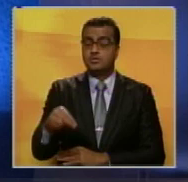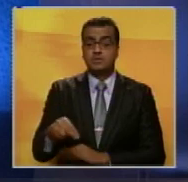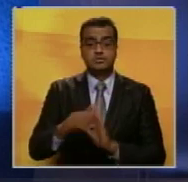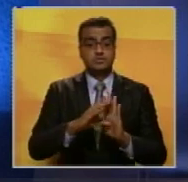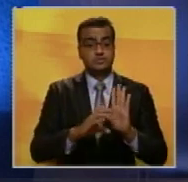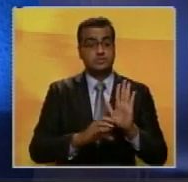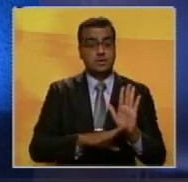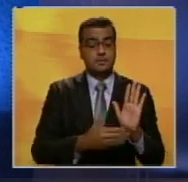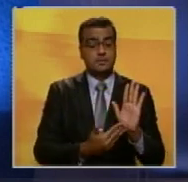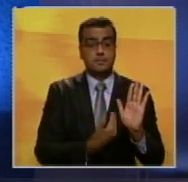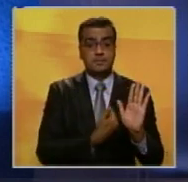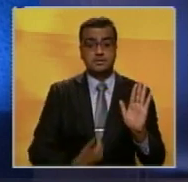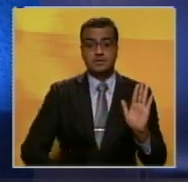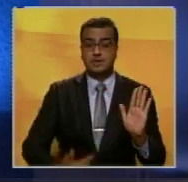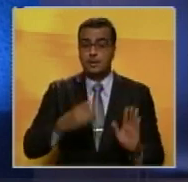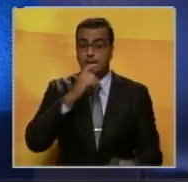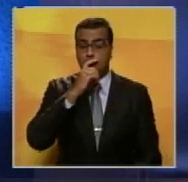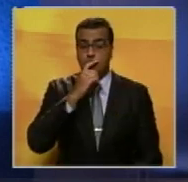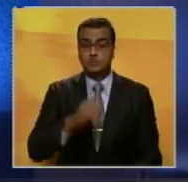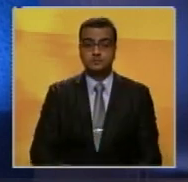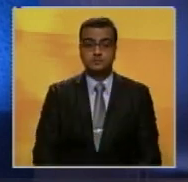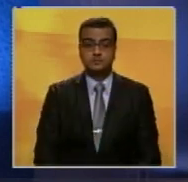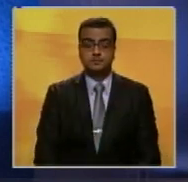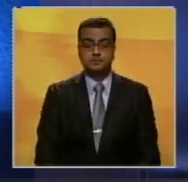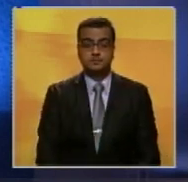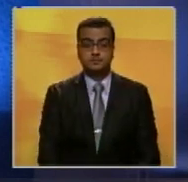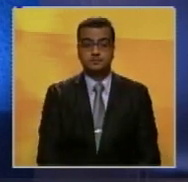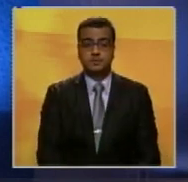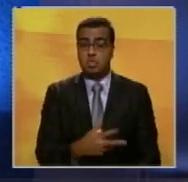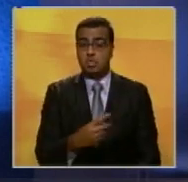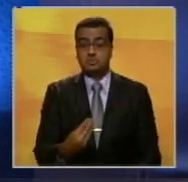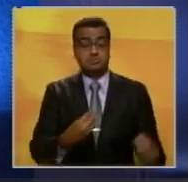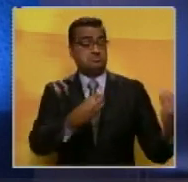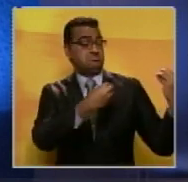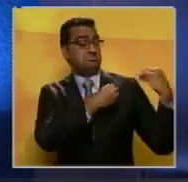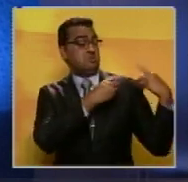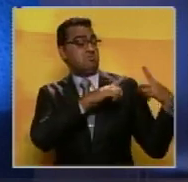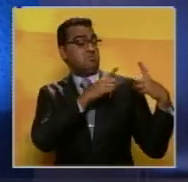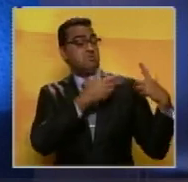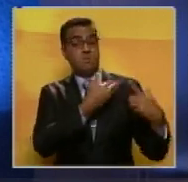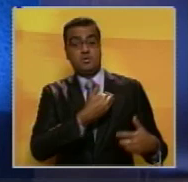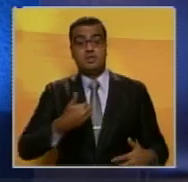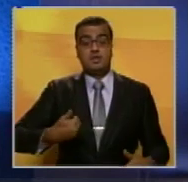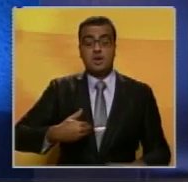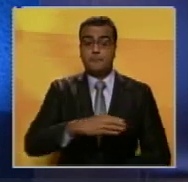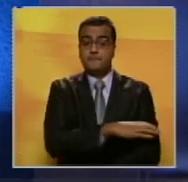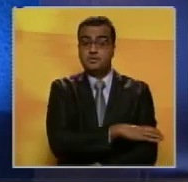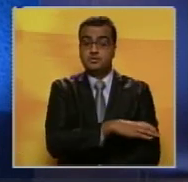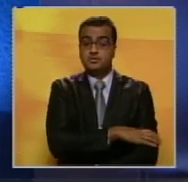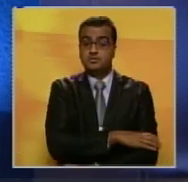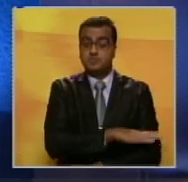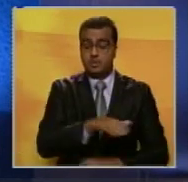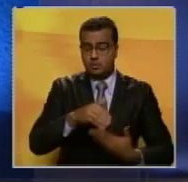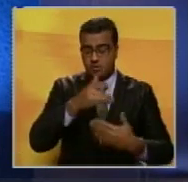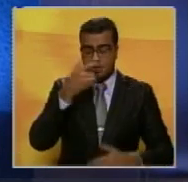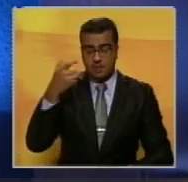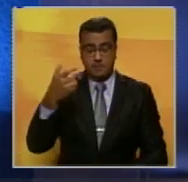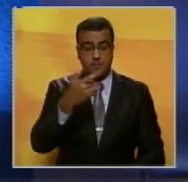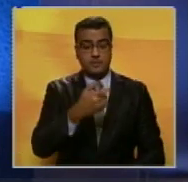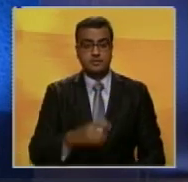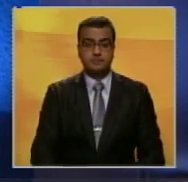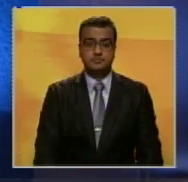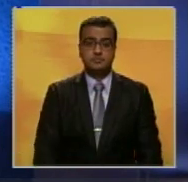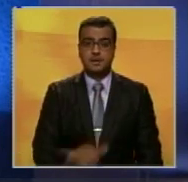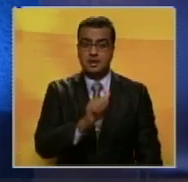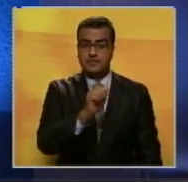Constituyente propuesta por el presidente Nicolás Maduro no será de élites, como a su juicio quiere la oposición, sino eminentemente popular y para el